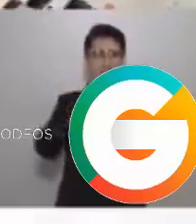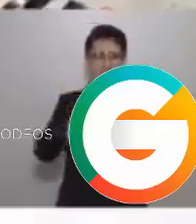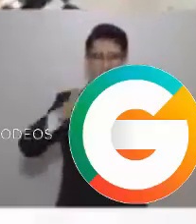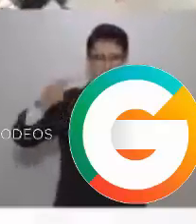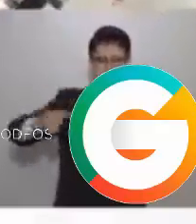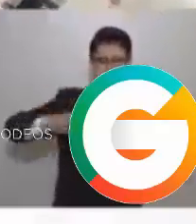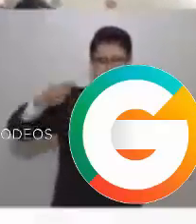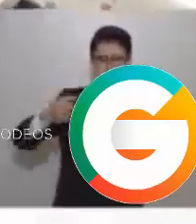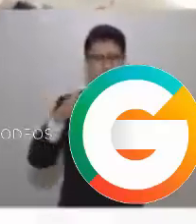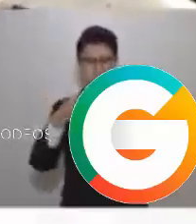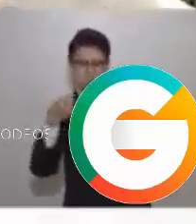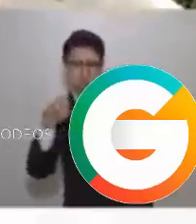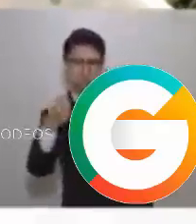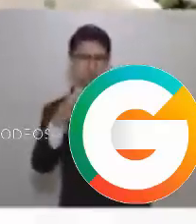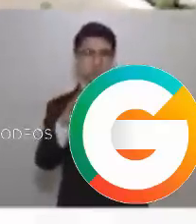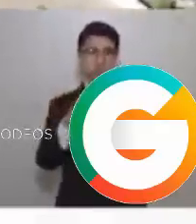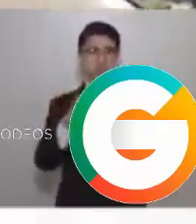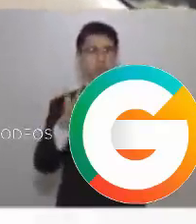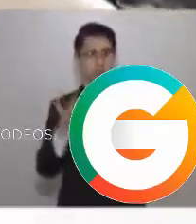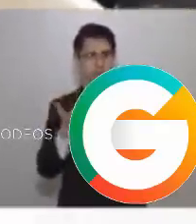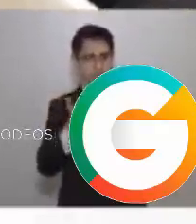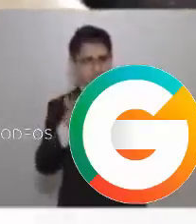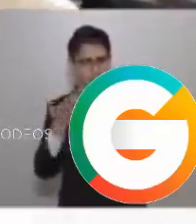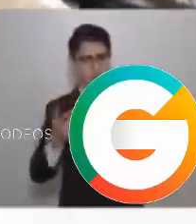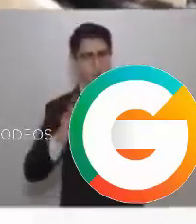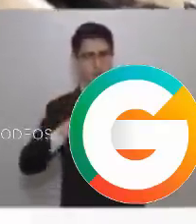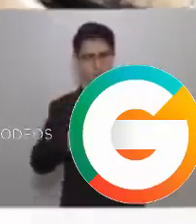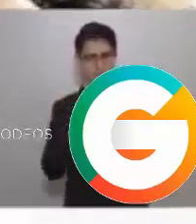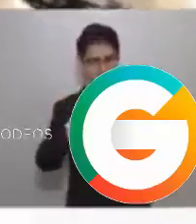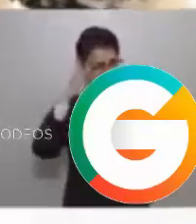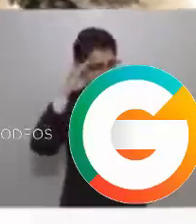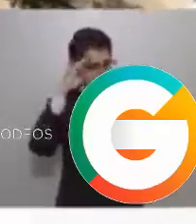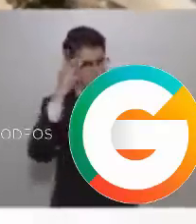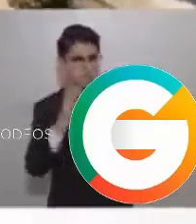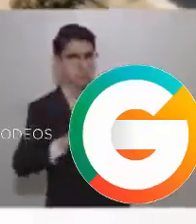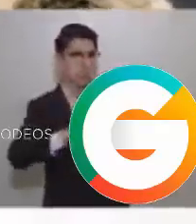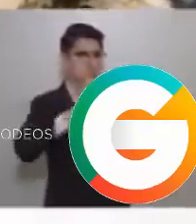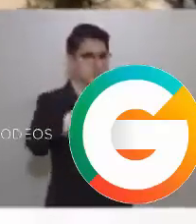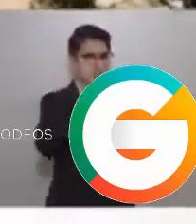desde, en este sentido va a ser de sur a norte, sí, y poder